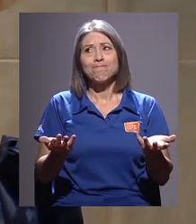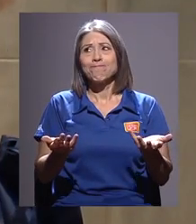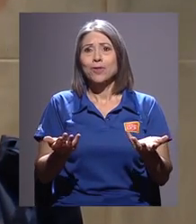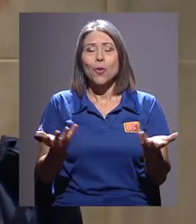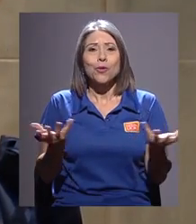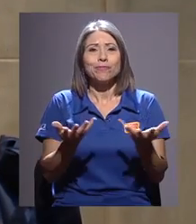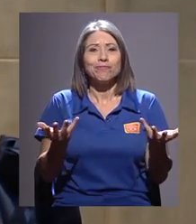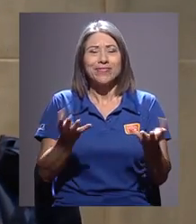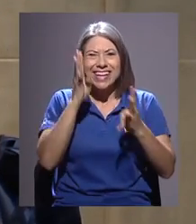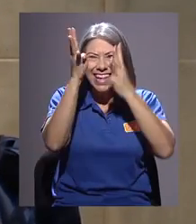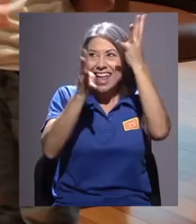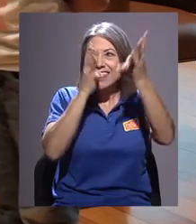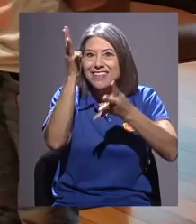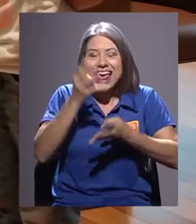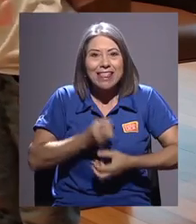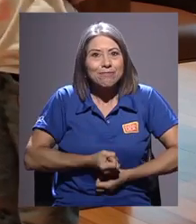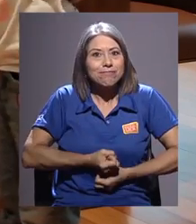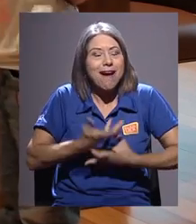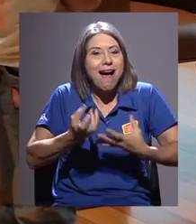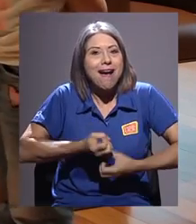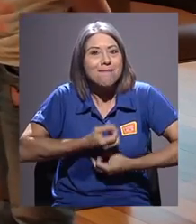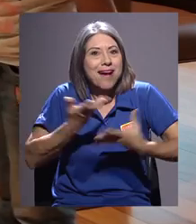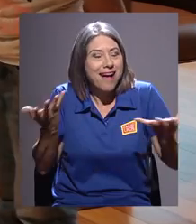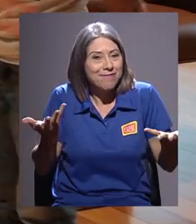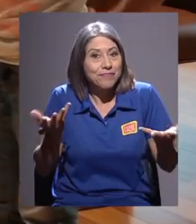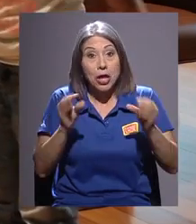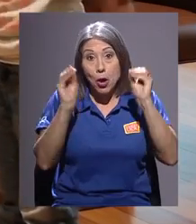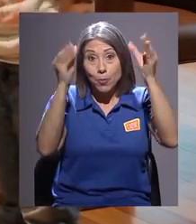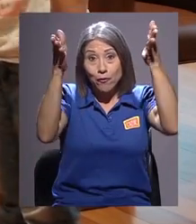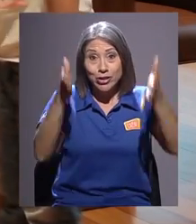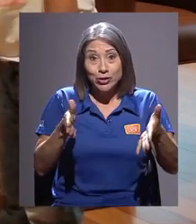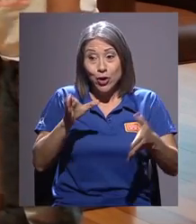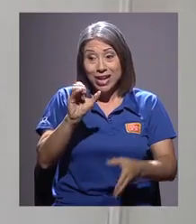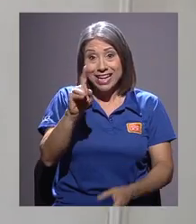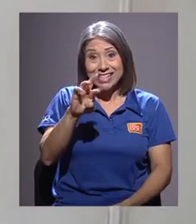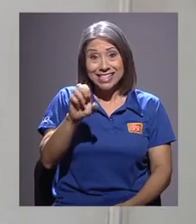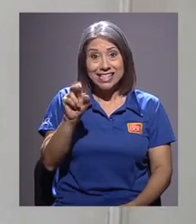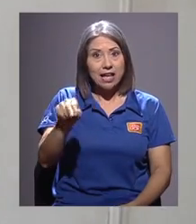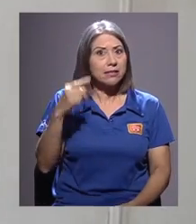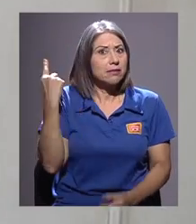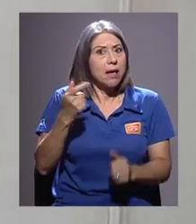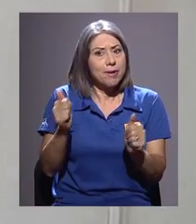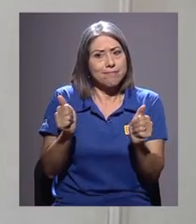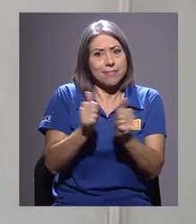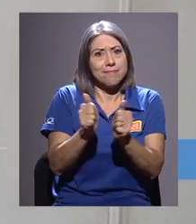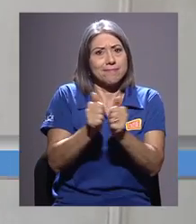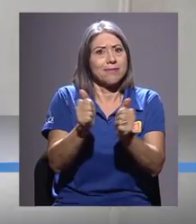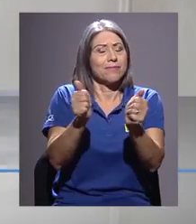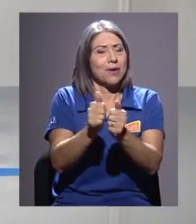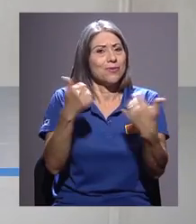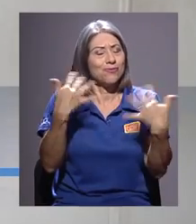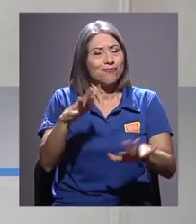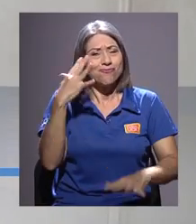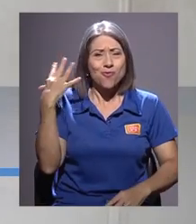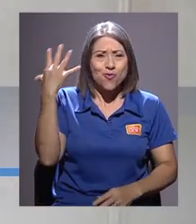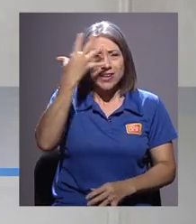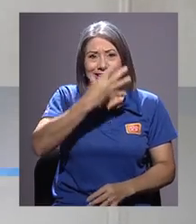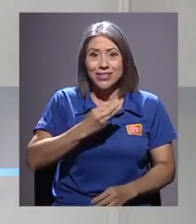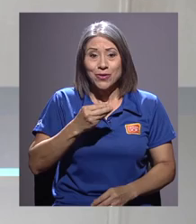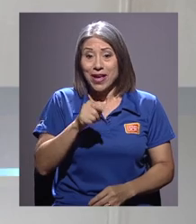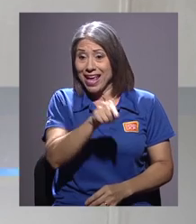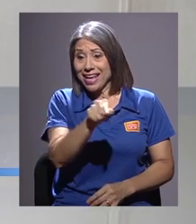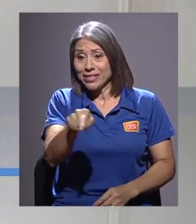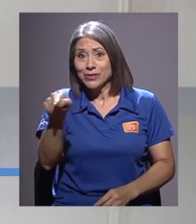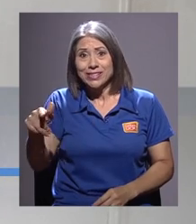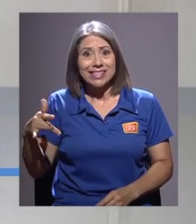sacan toda esa creatividad. El profesor Cristian siempre los acompañó de una manera muy linda, ellos siempre